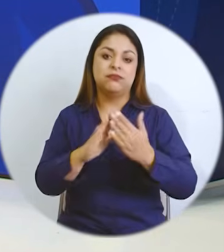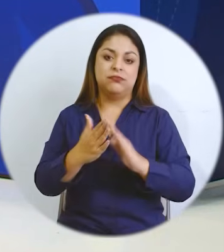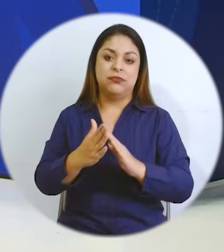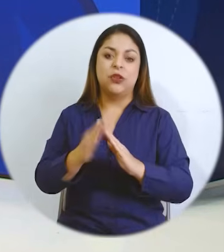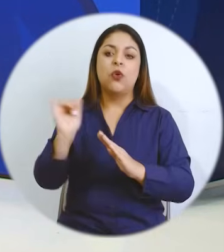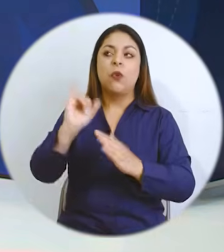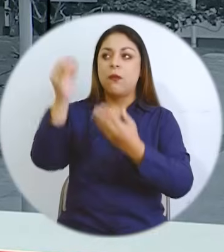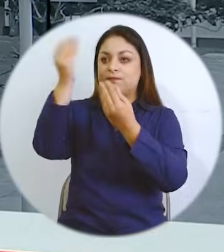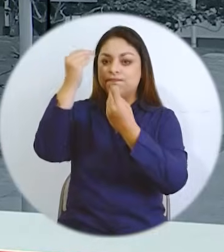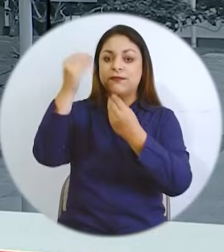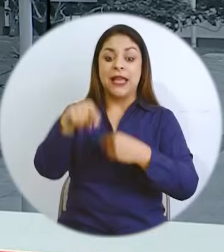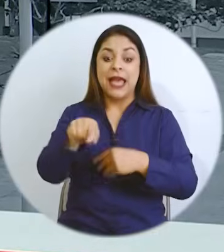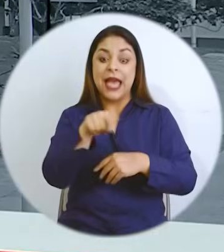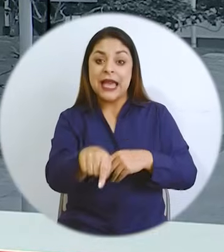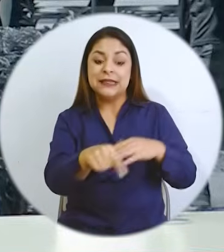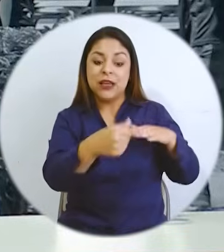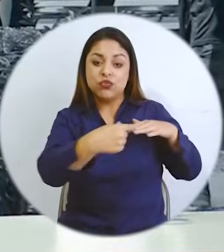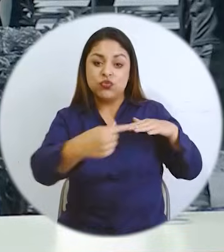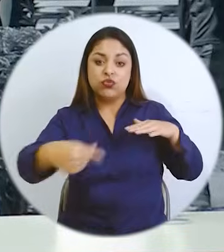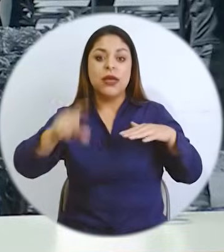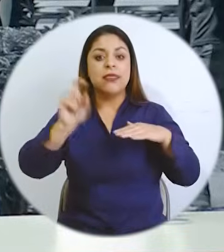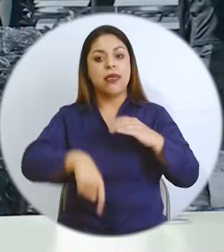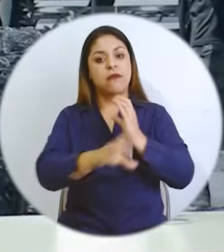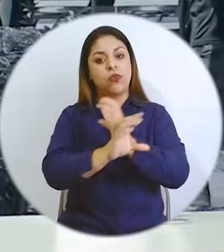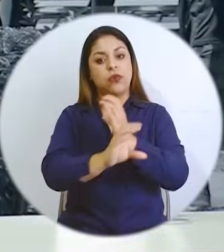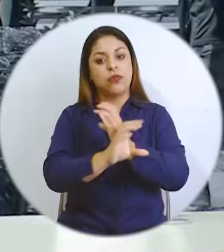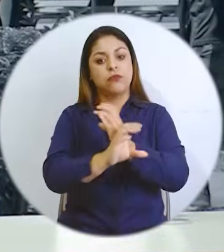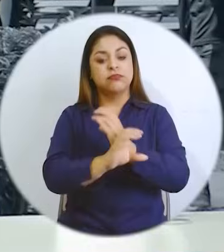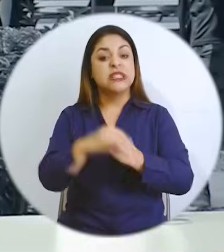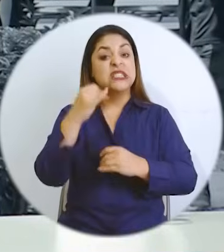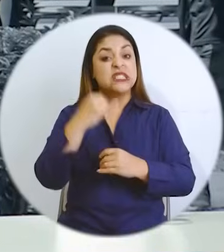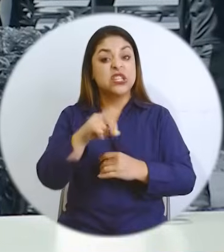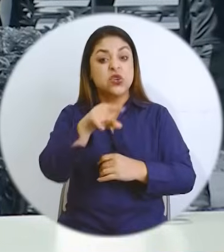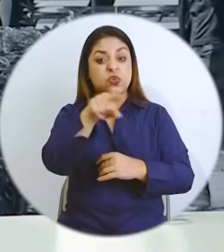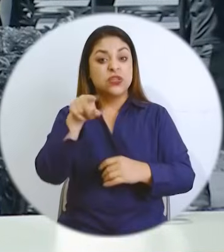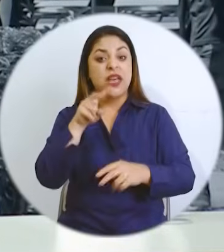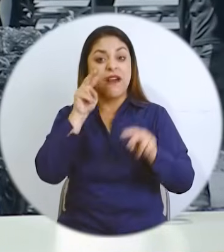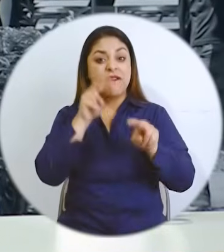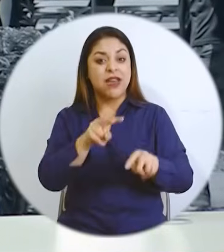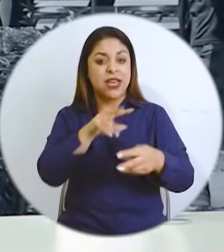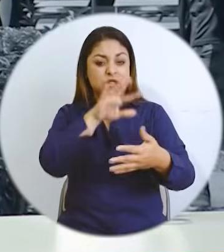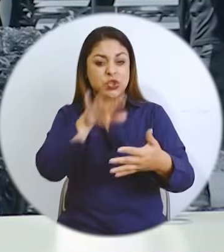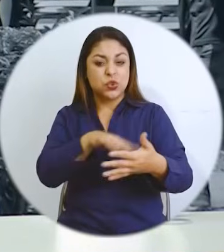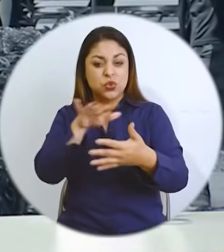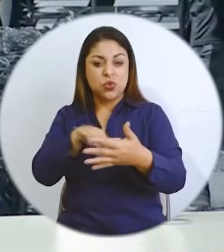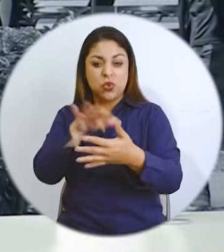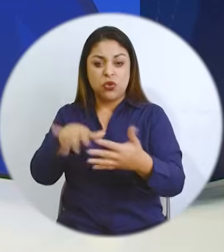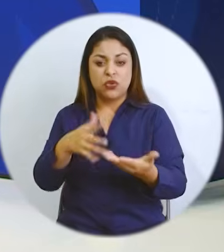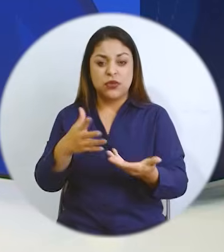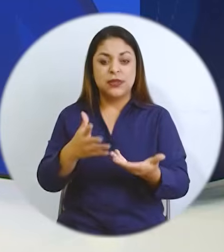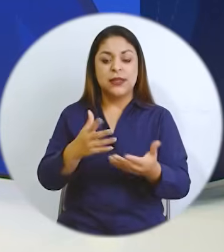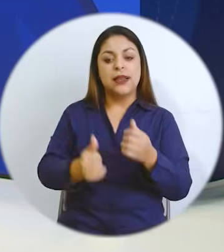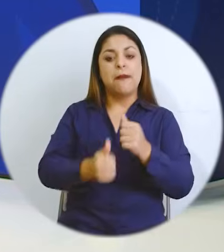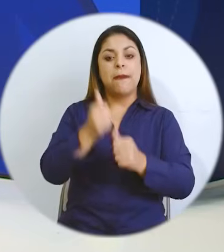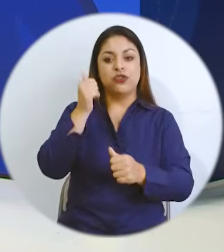educación ciudadana, a enseñarnos, a educarnos que esa cuenca tenemos que cuidarla. Y si vemos los estudios, la mayoría